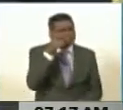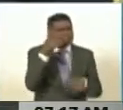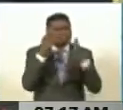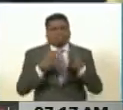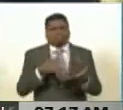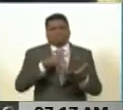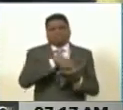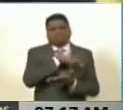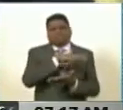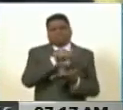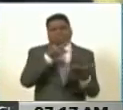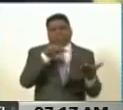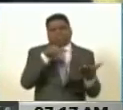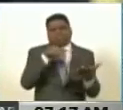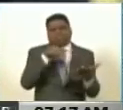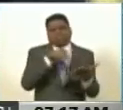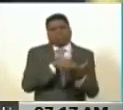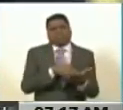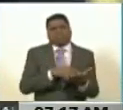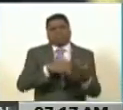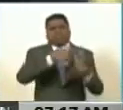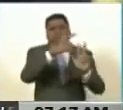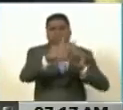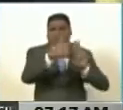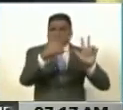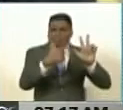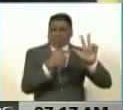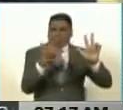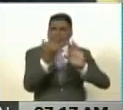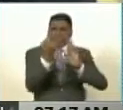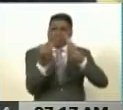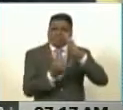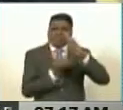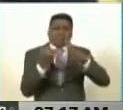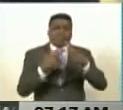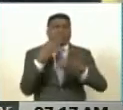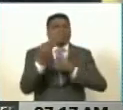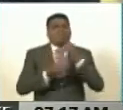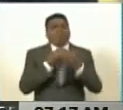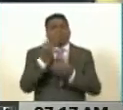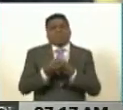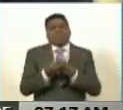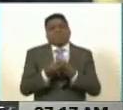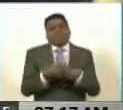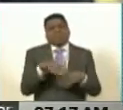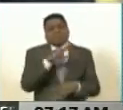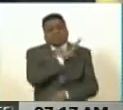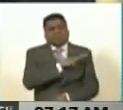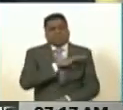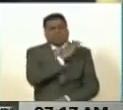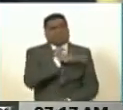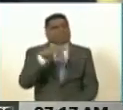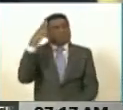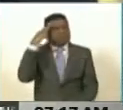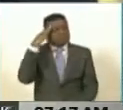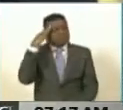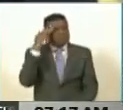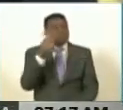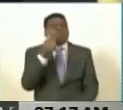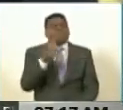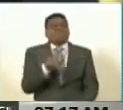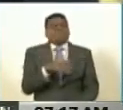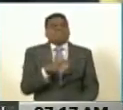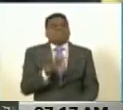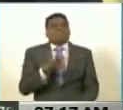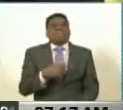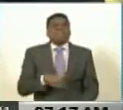República. Estas tres instituciones hacen el Poder Ciudadano, hacen el Consejo Moral Republicano, que es